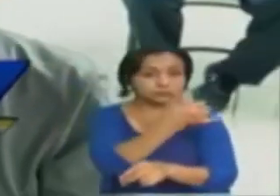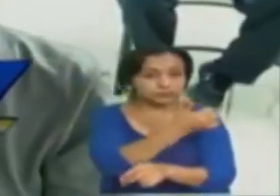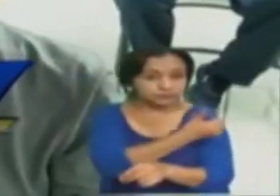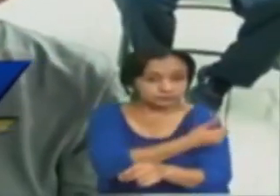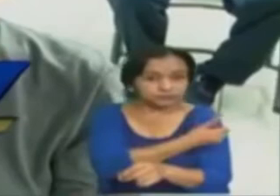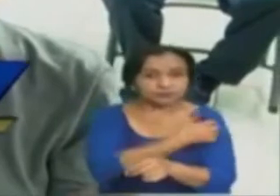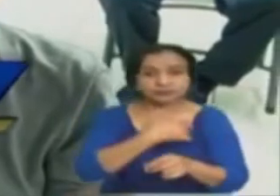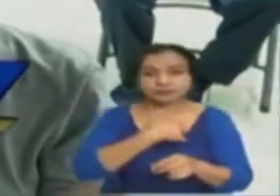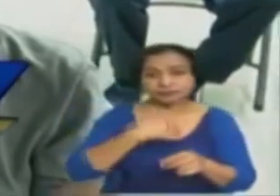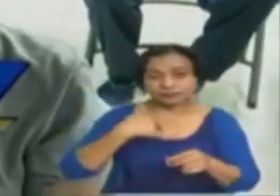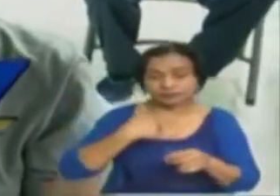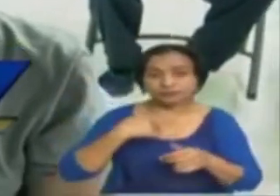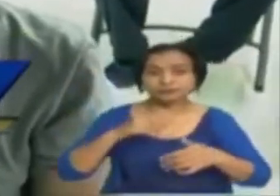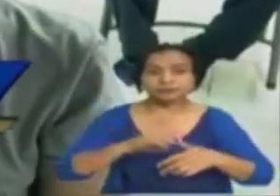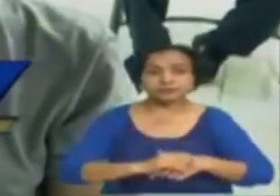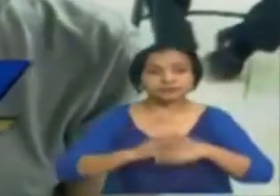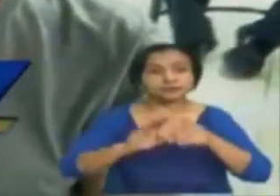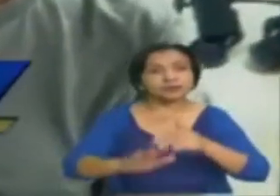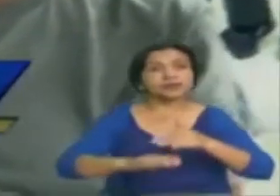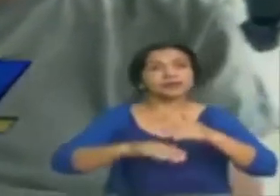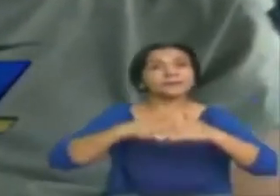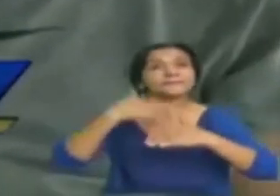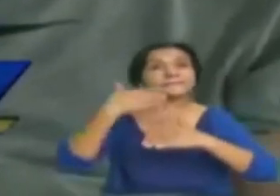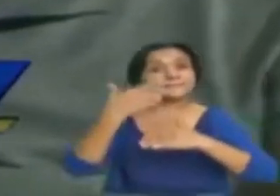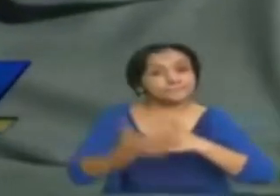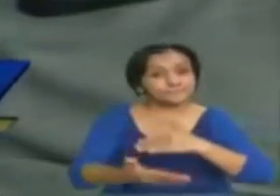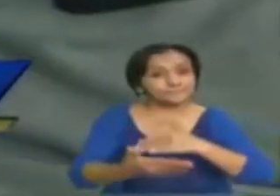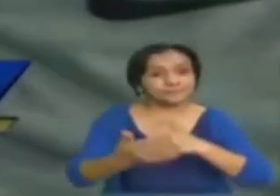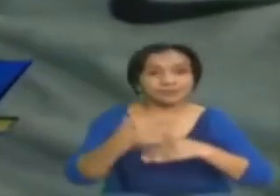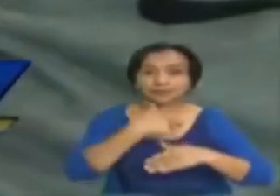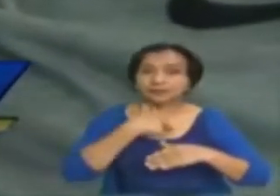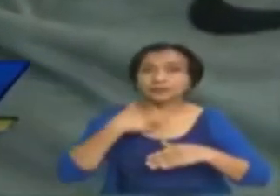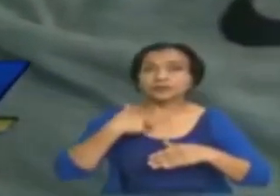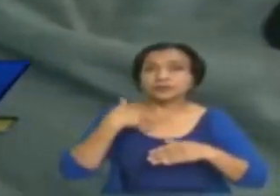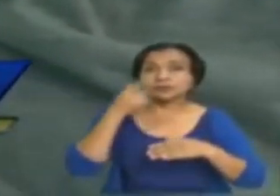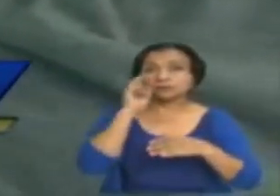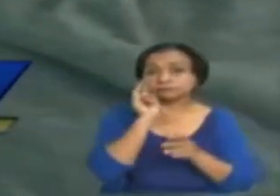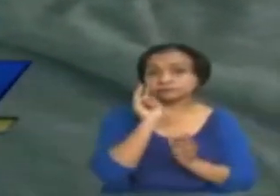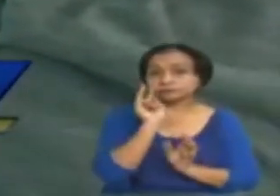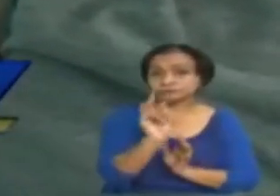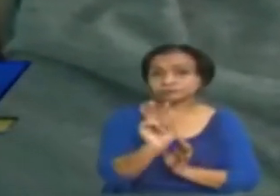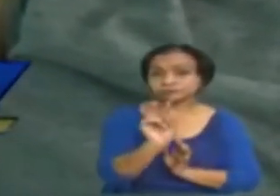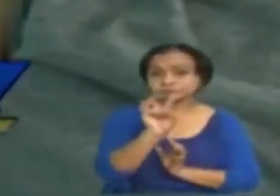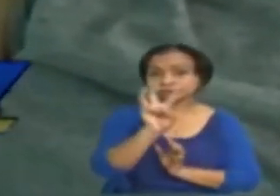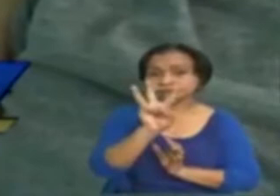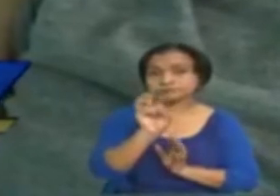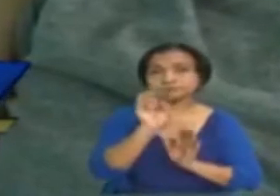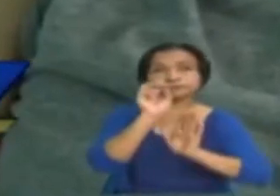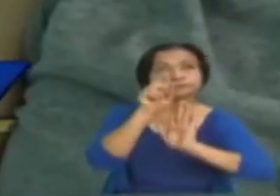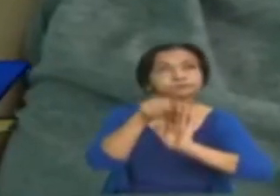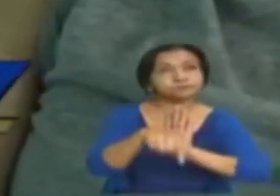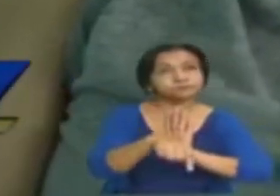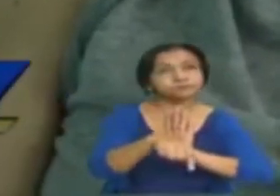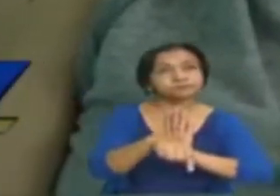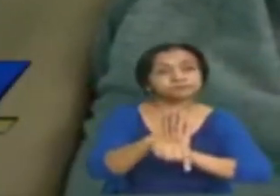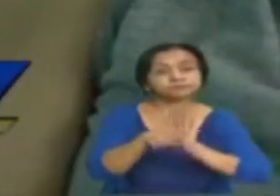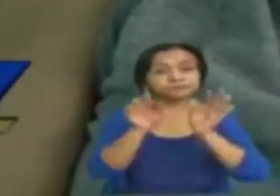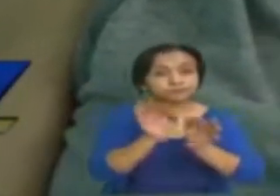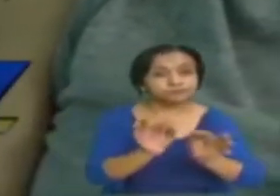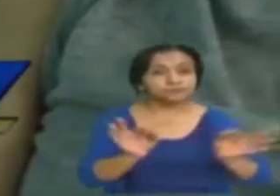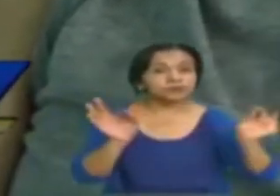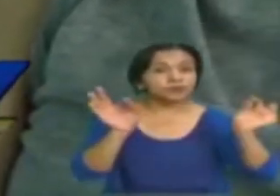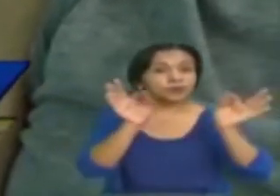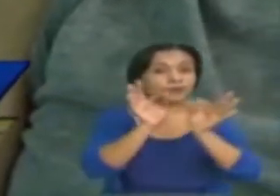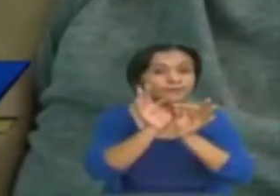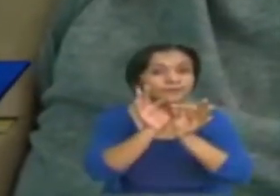todo esto a las 8 de la mañana, y en el Distrito 6, en el Hospital Alemán. Y simultáneamente vamos a estar